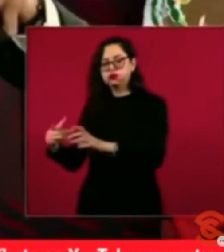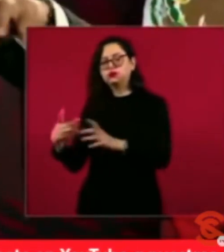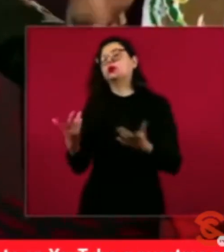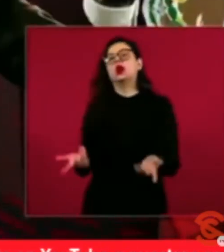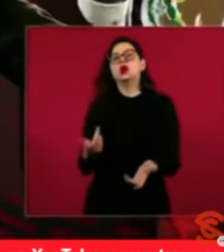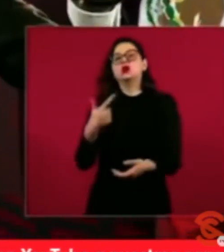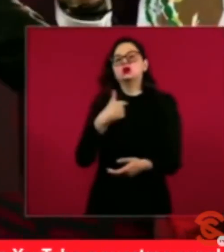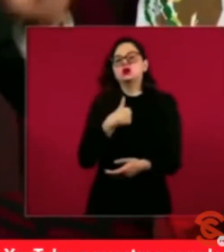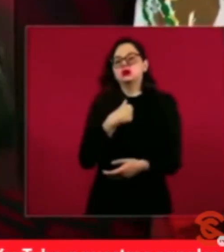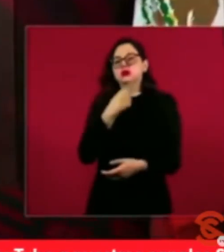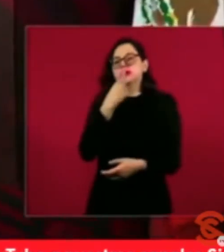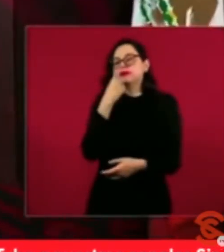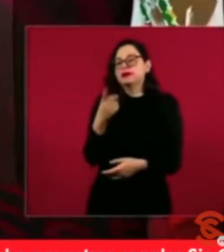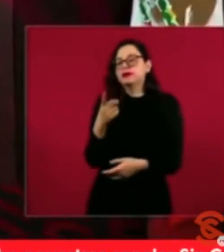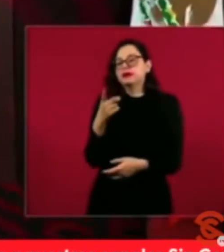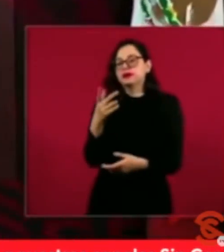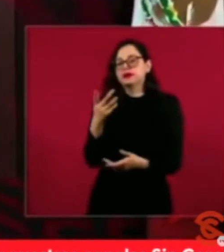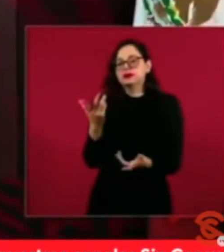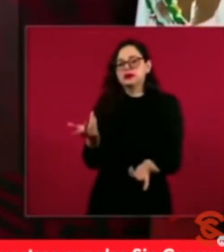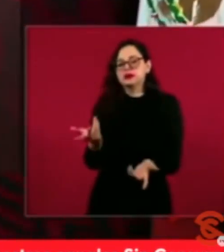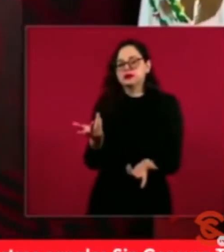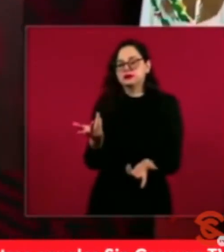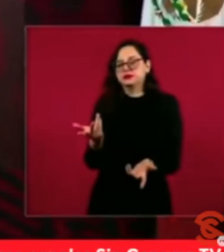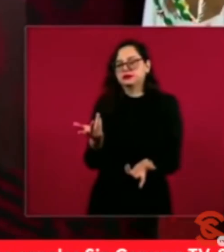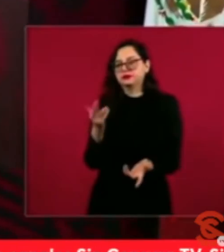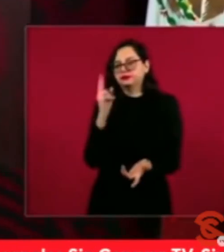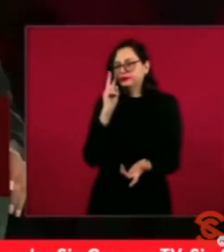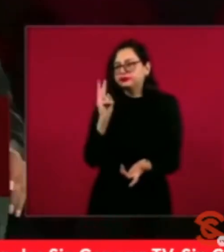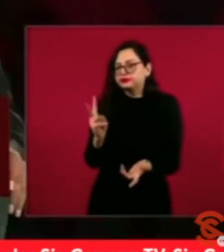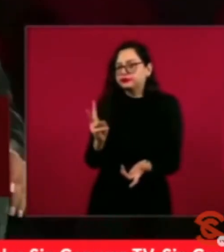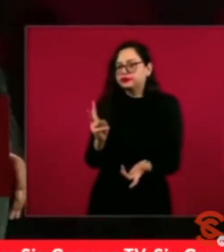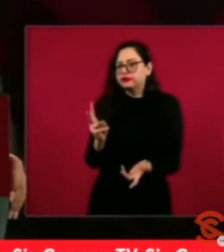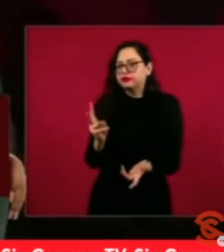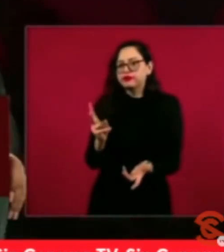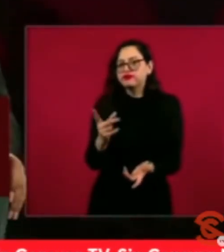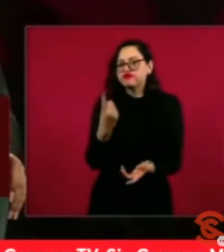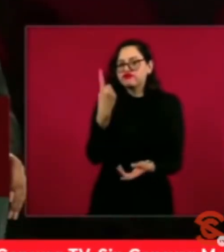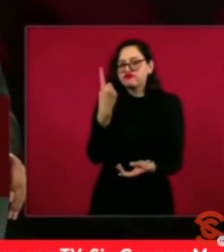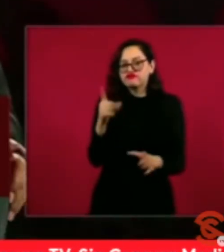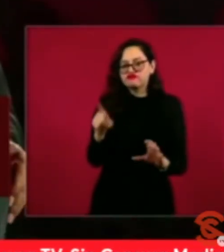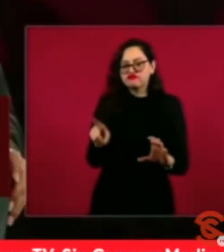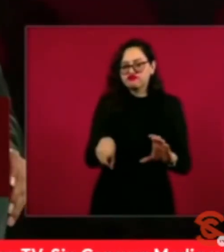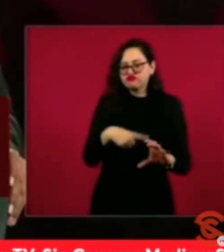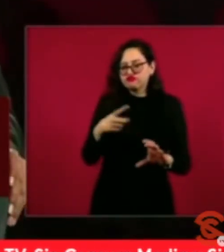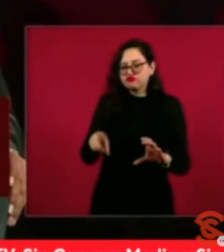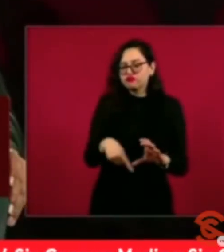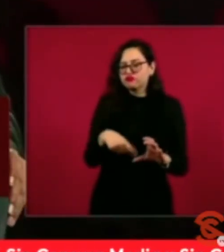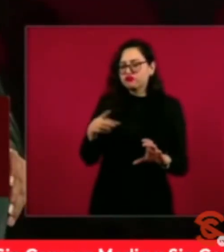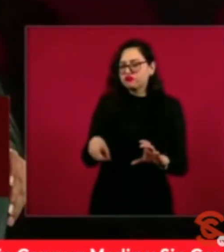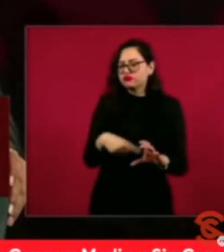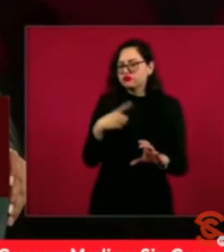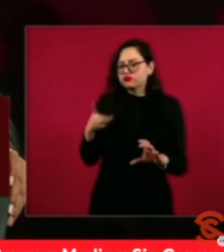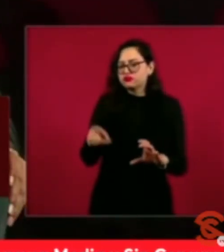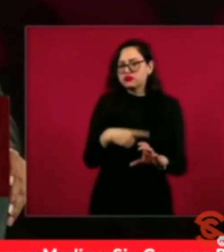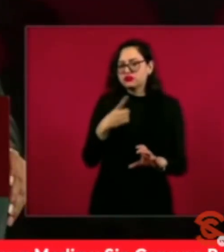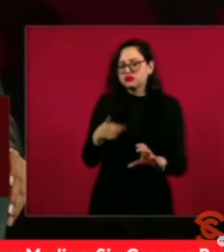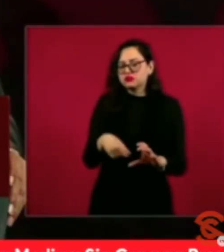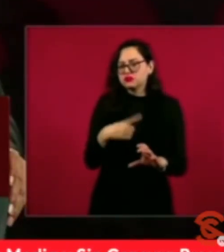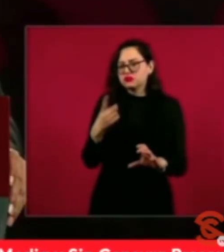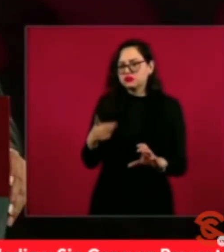utilizaban una, y eso mediodía,